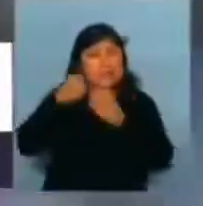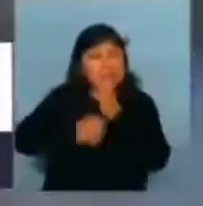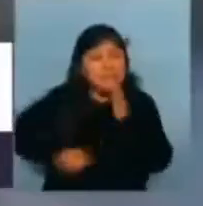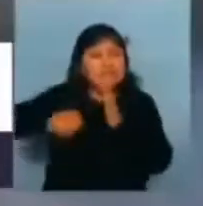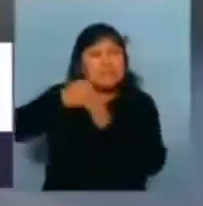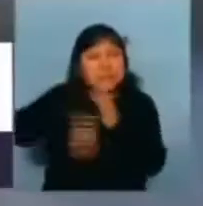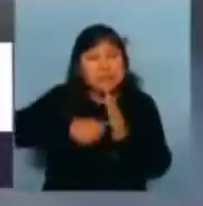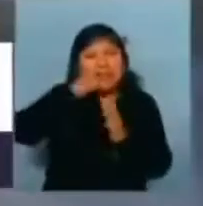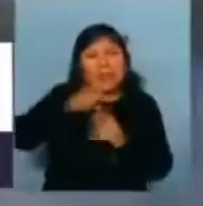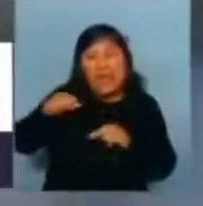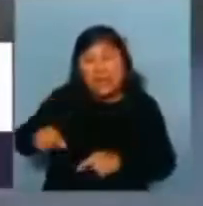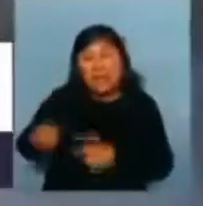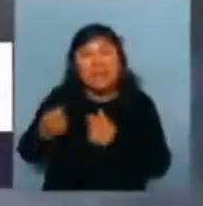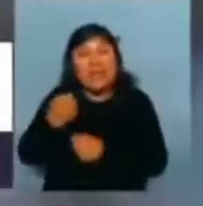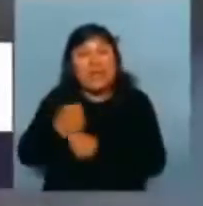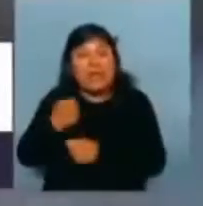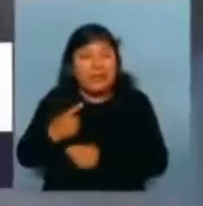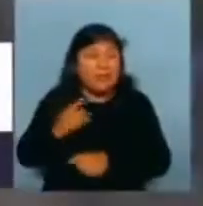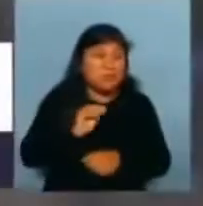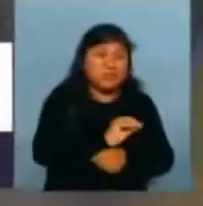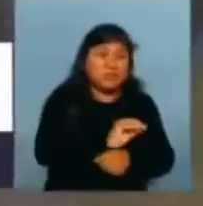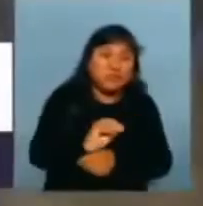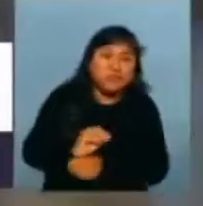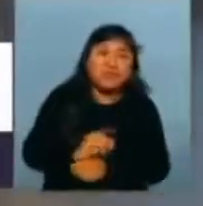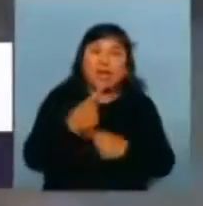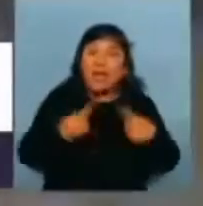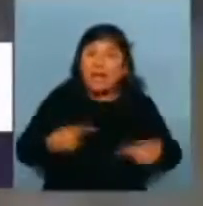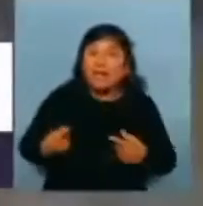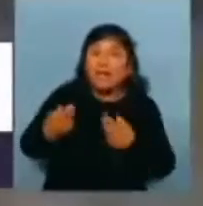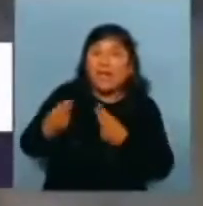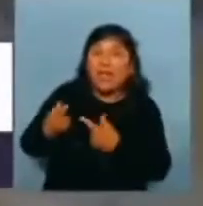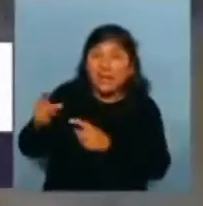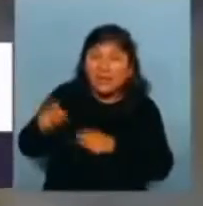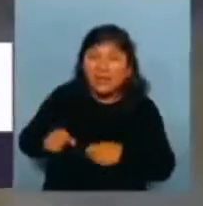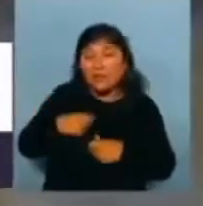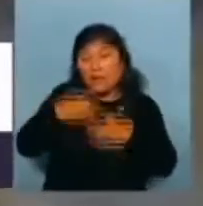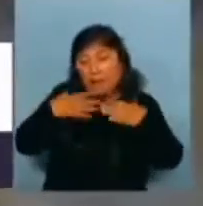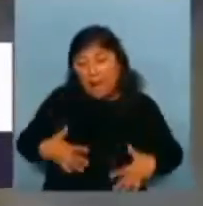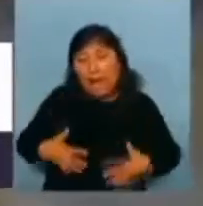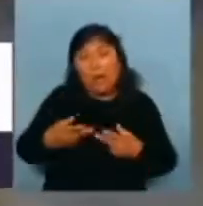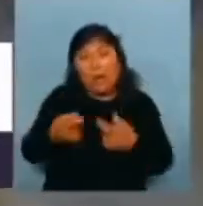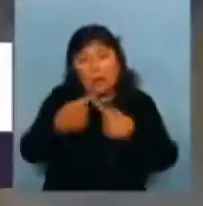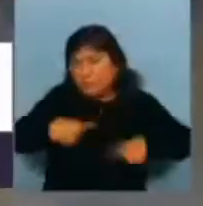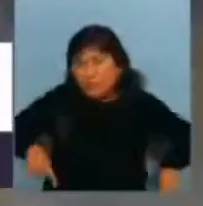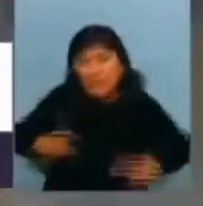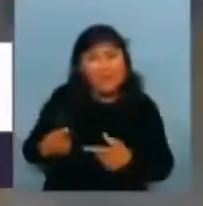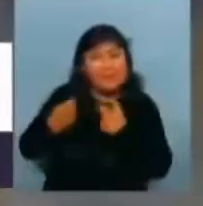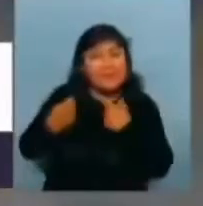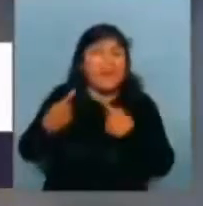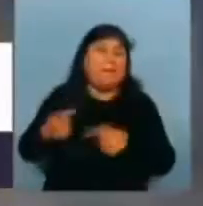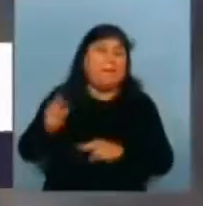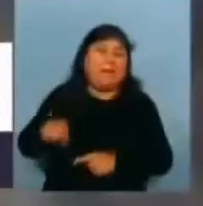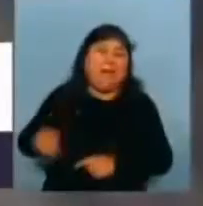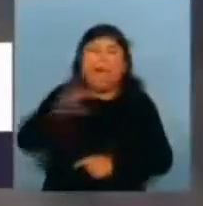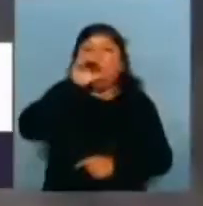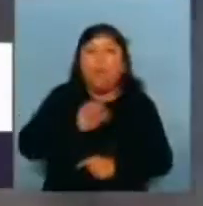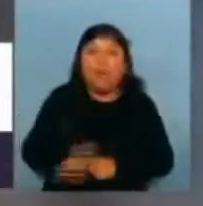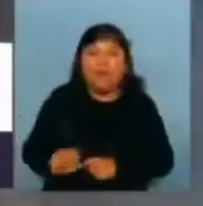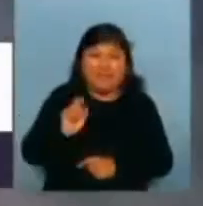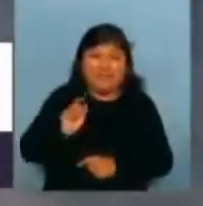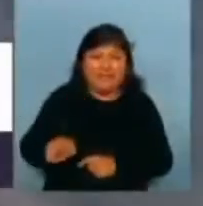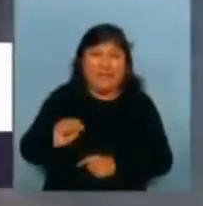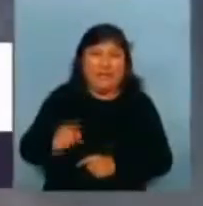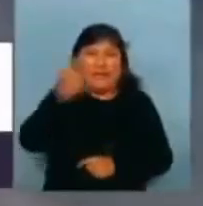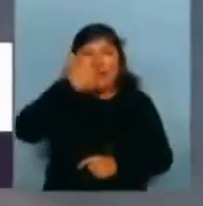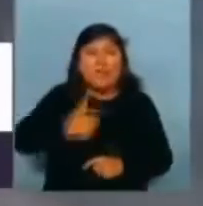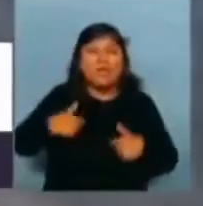que alimentarse, hay que vestirse, y sí, si bien uno lo hace, pero lamentablemente a veces uno lo tiene que hacer muchas veces a pulmón, y